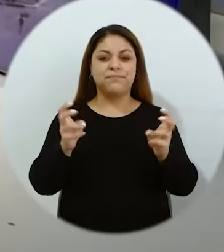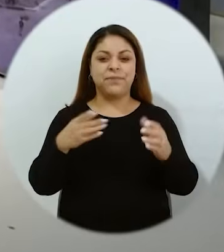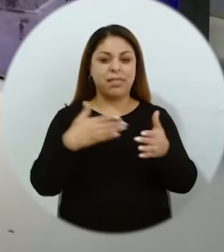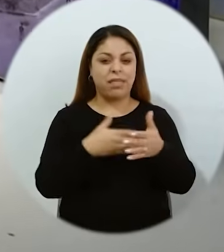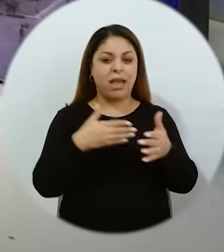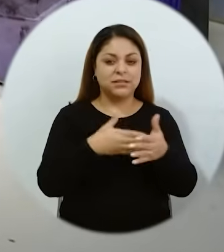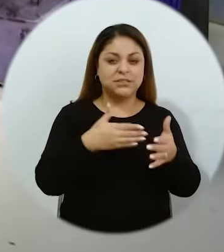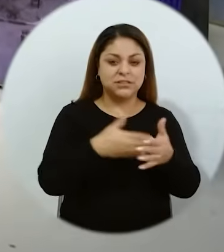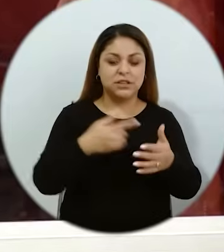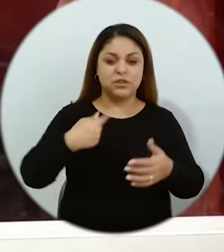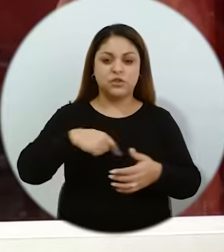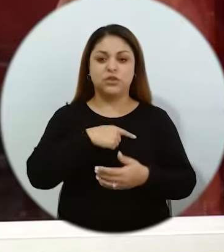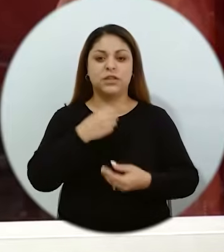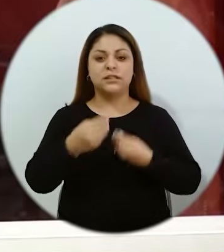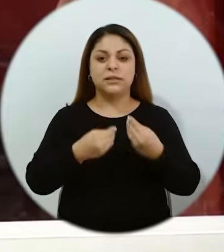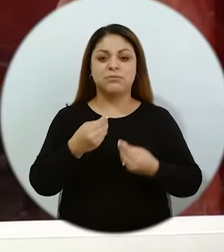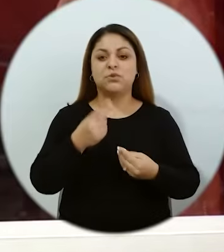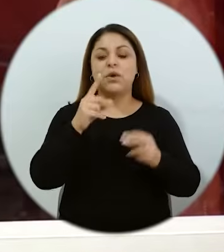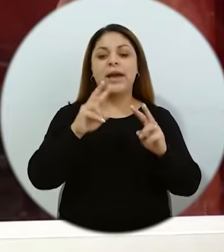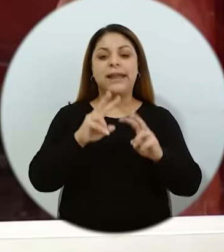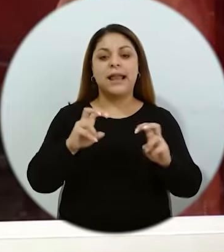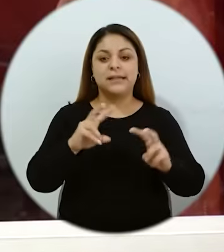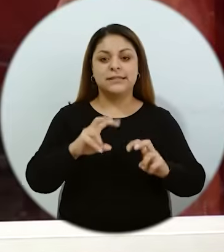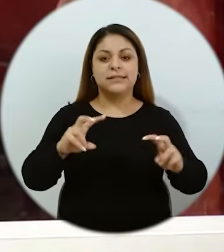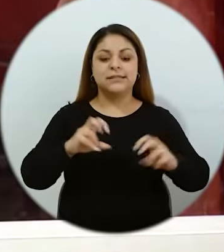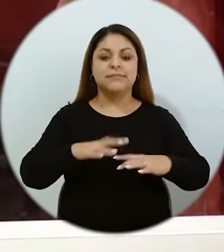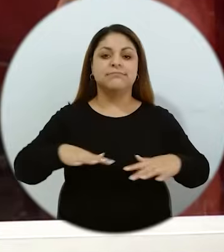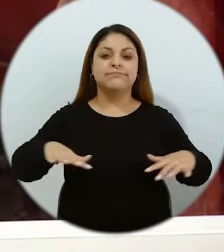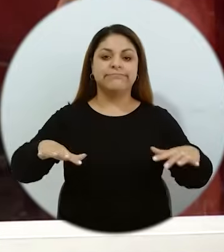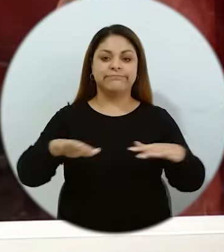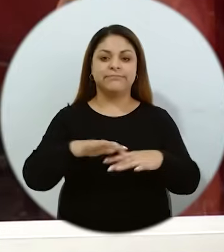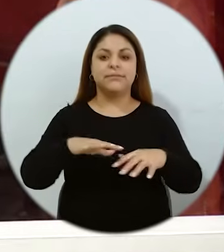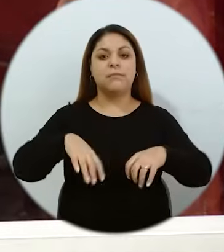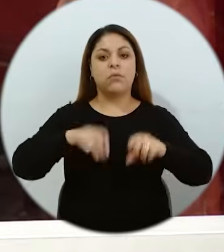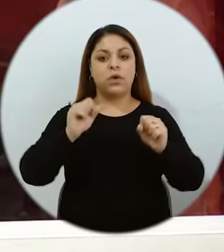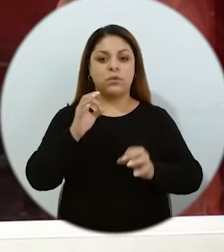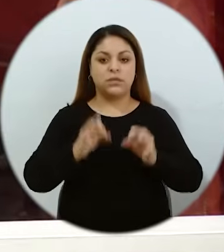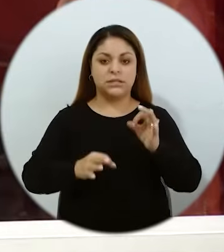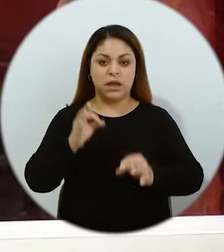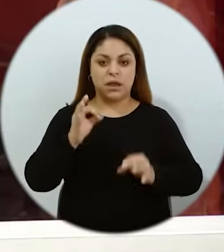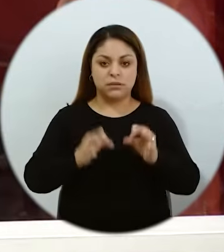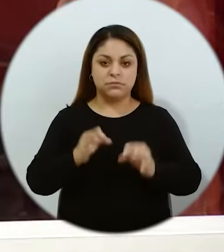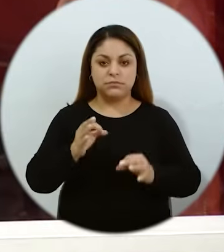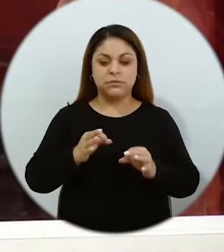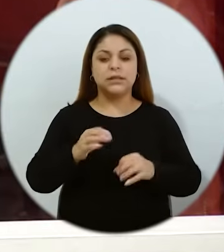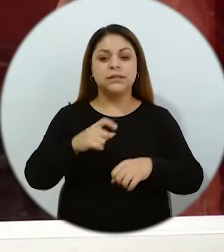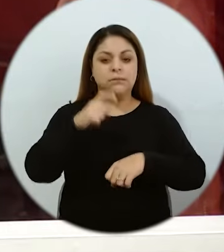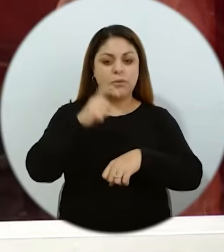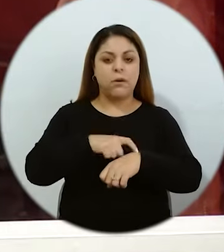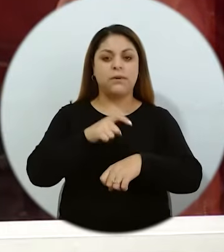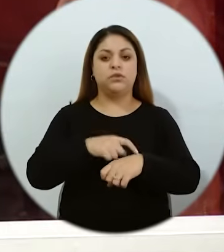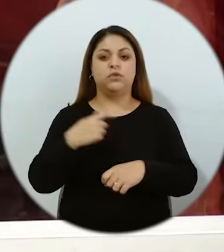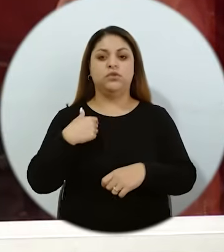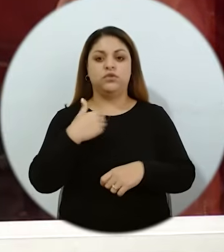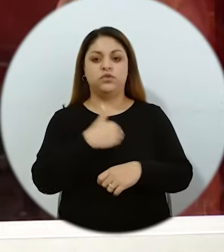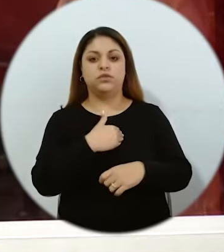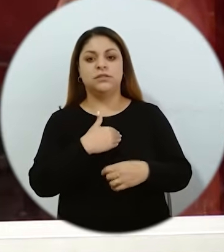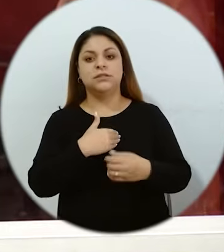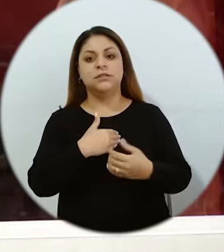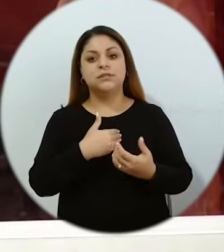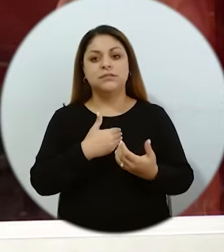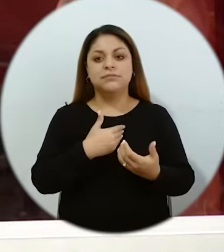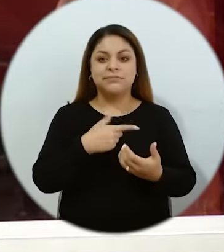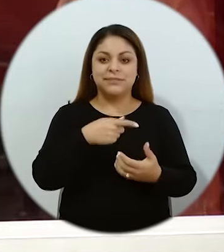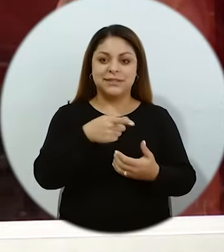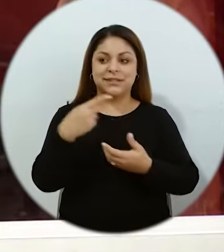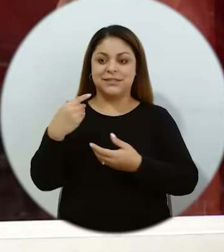ataques, nosotros lo que hacemos es un análisis del entorno que tiene el Poder Judicial en el momento en que nosotros